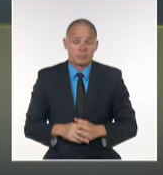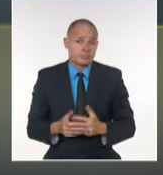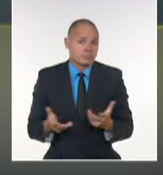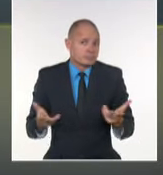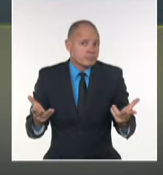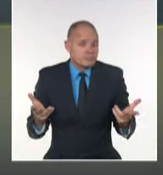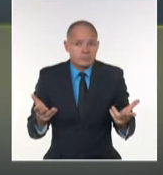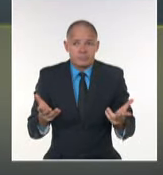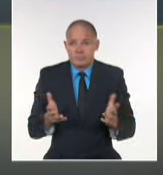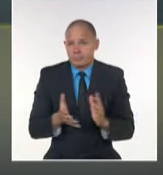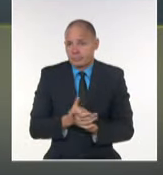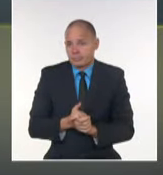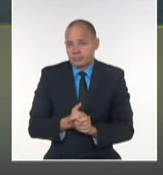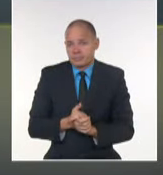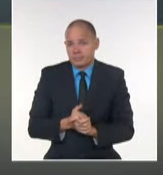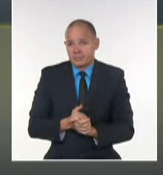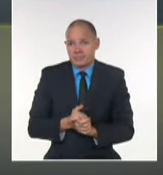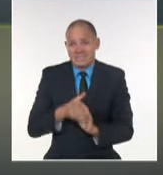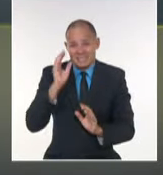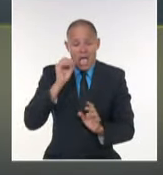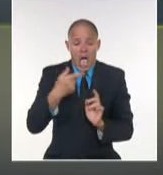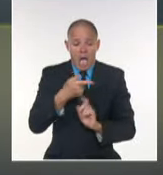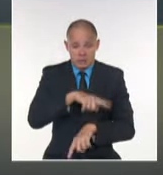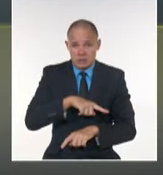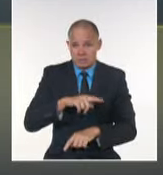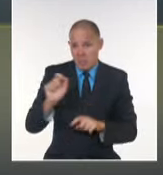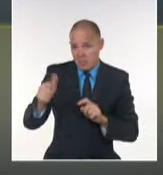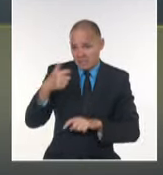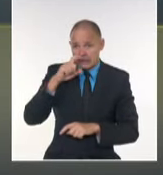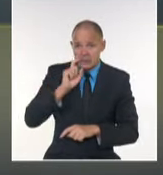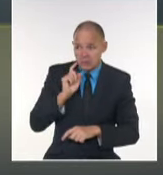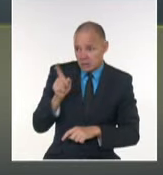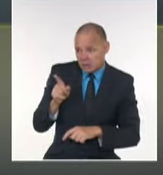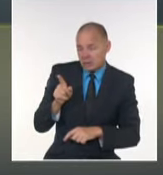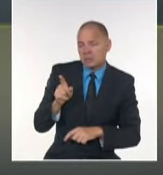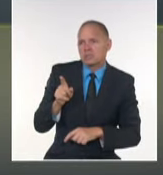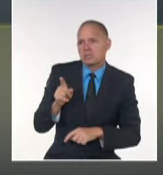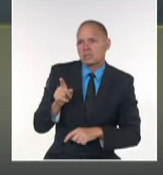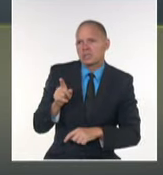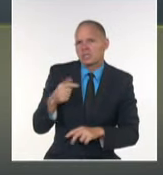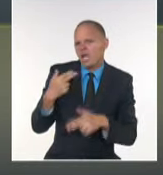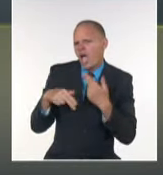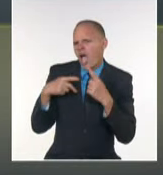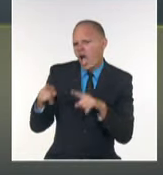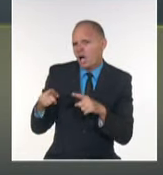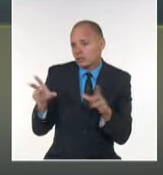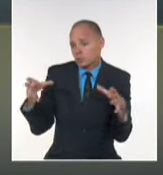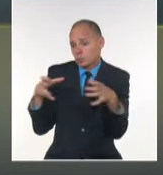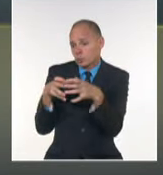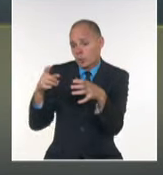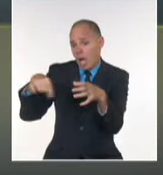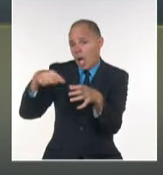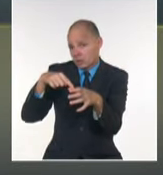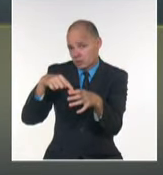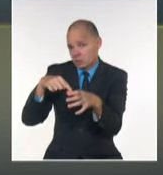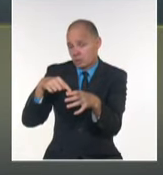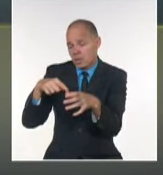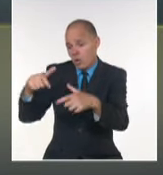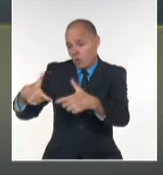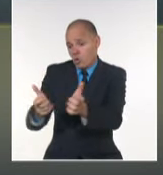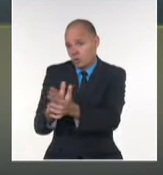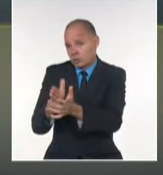extraordinarias del jefe de Estado ayer en el Consejo de Seguridad de la Nación, el cual aplaudimos,